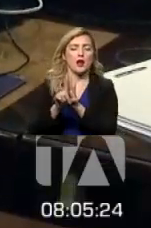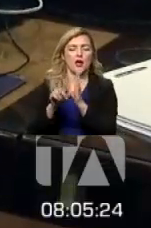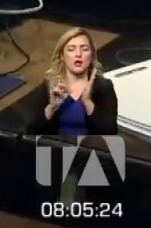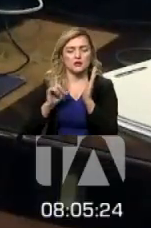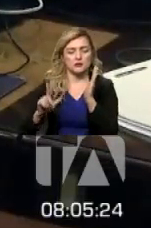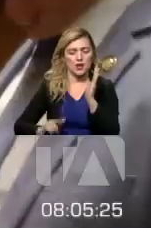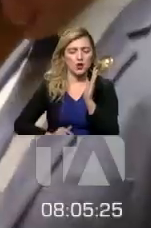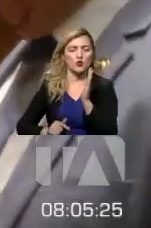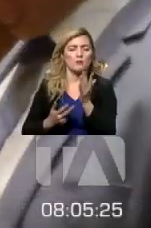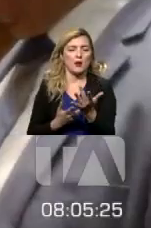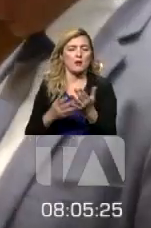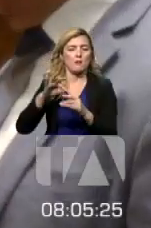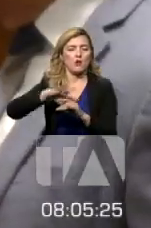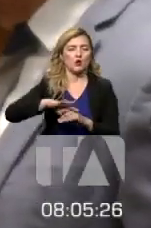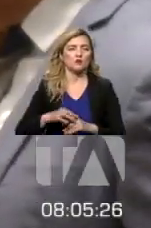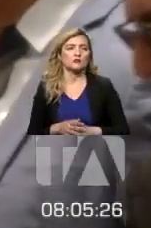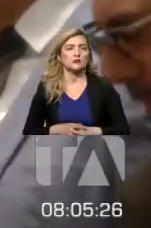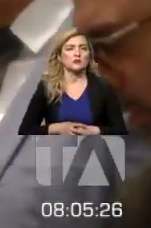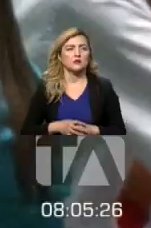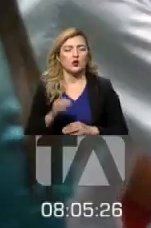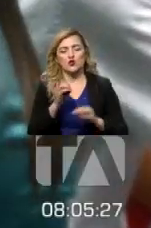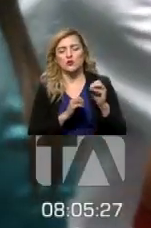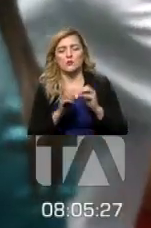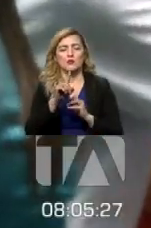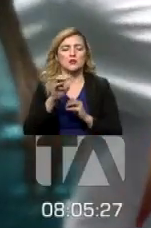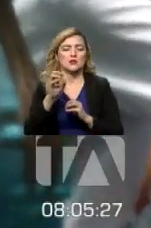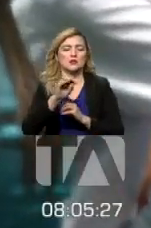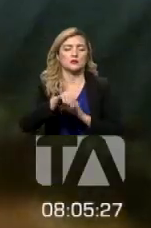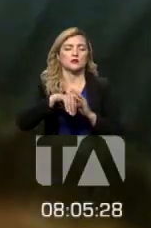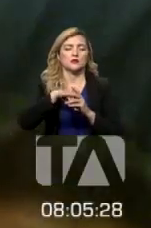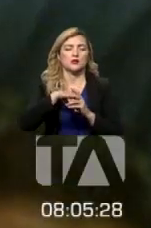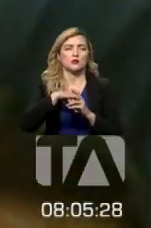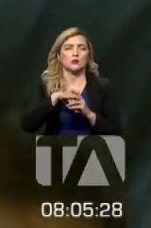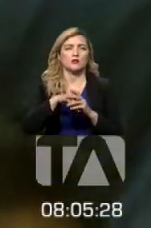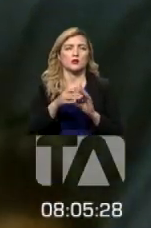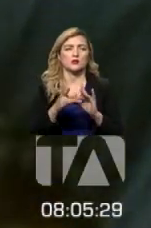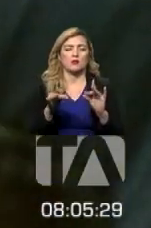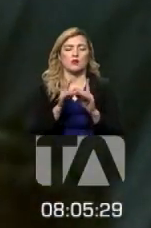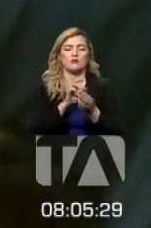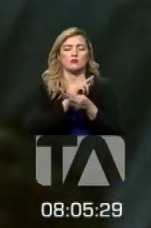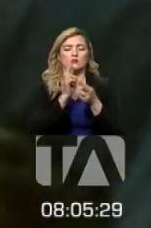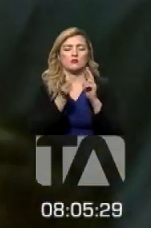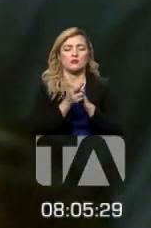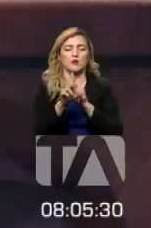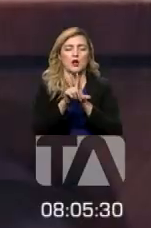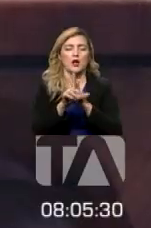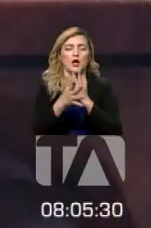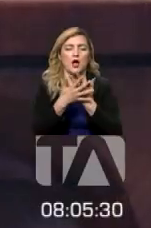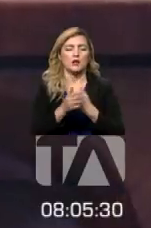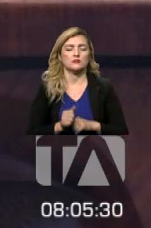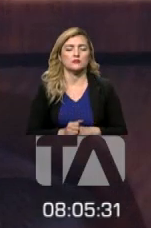la votación. Fueron más de 100 observaciones que se incluyeron en este texto de reformas al COIP,